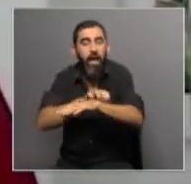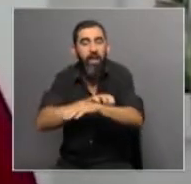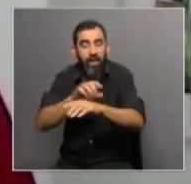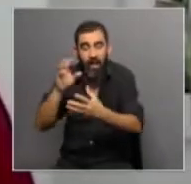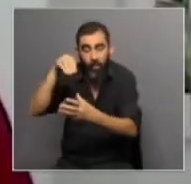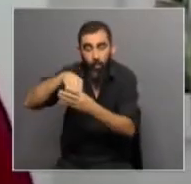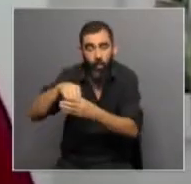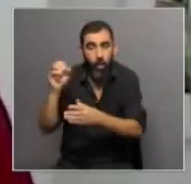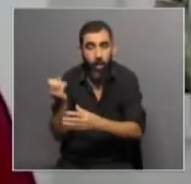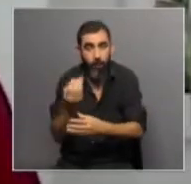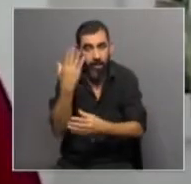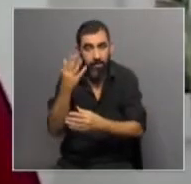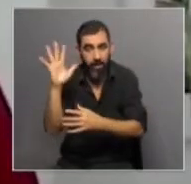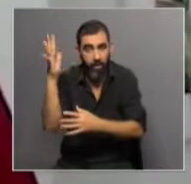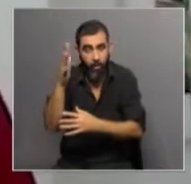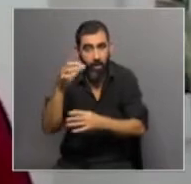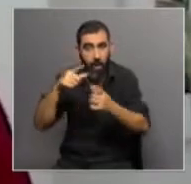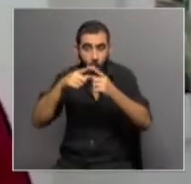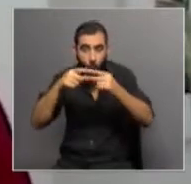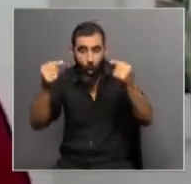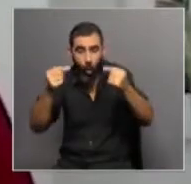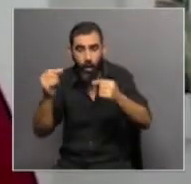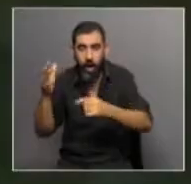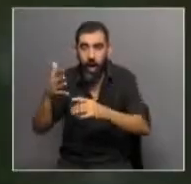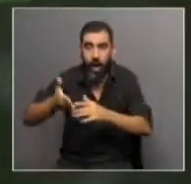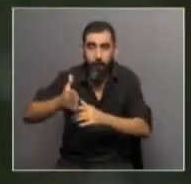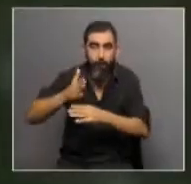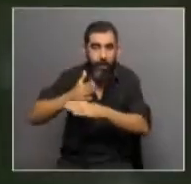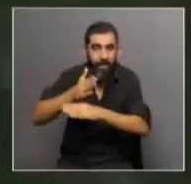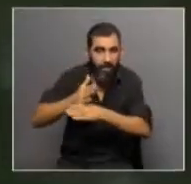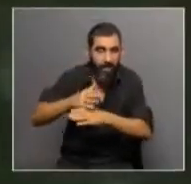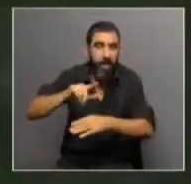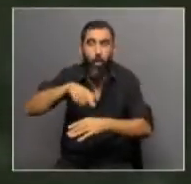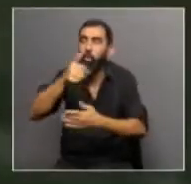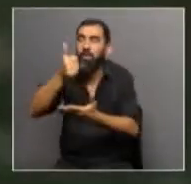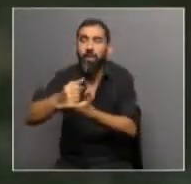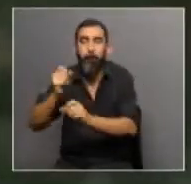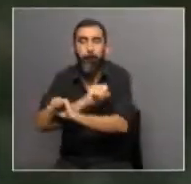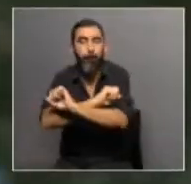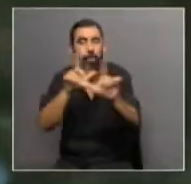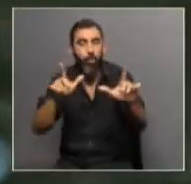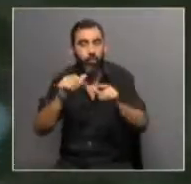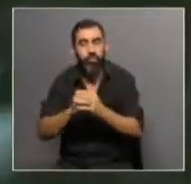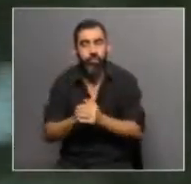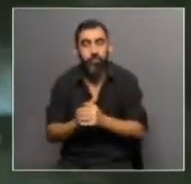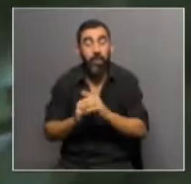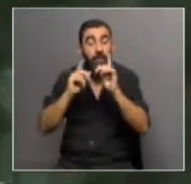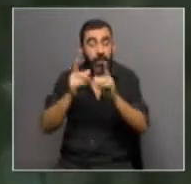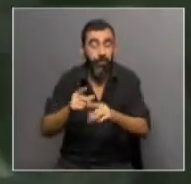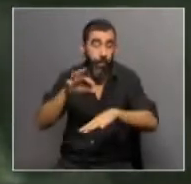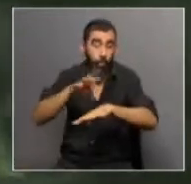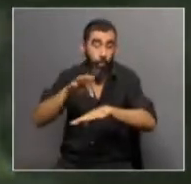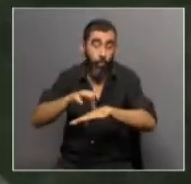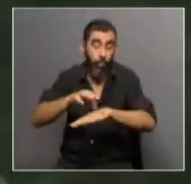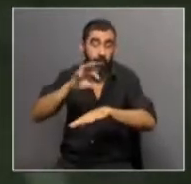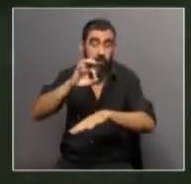planta, principalmente a nivel de hoja, a nivel de corteza, a nivel de madera. La parte de clínica, que está a cargo de la doctora Selva